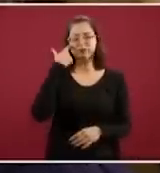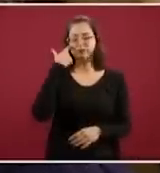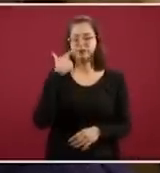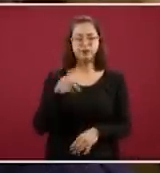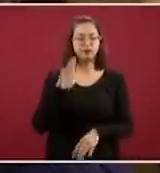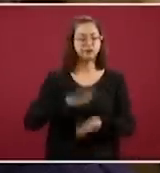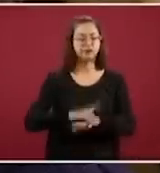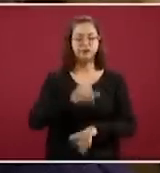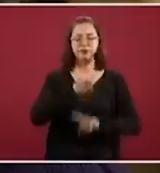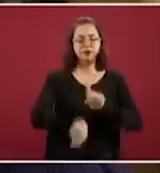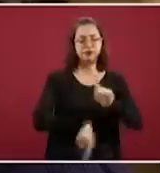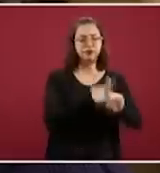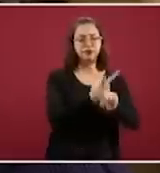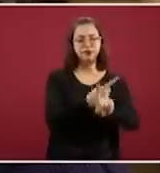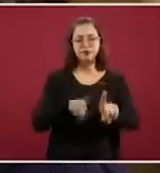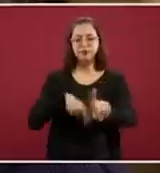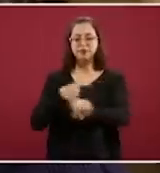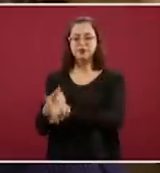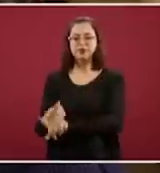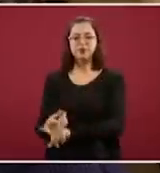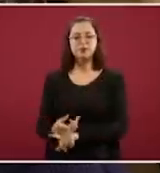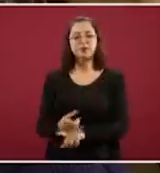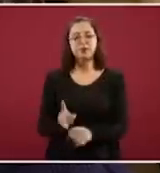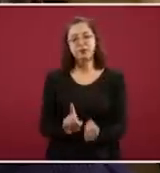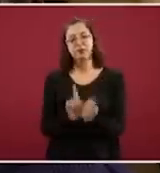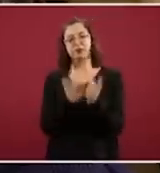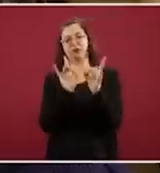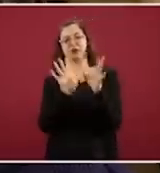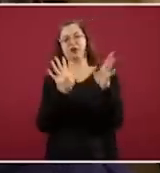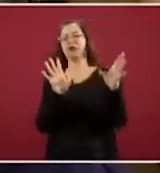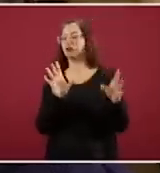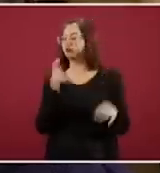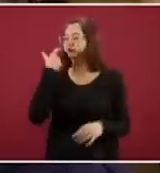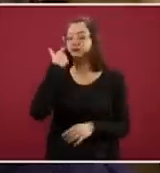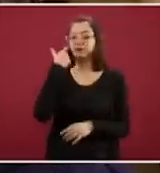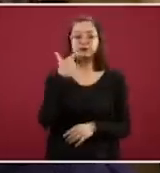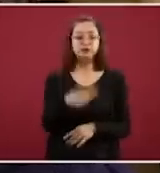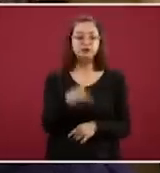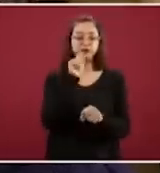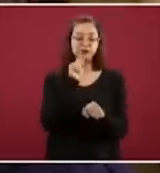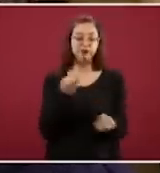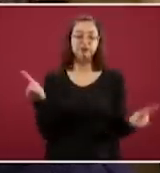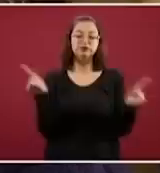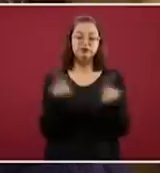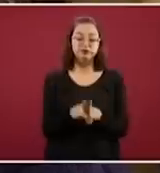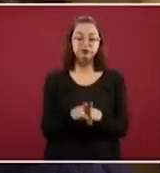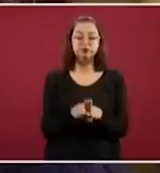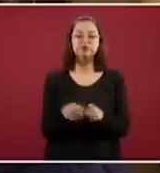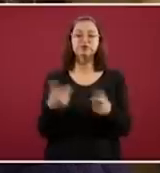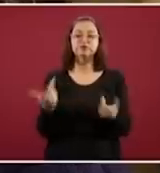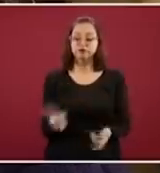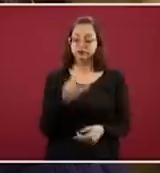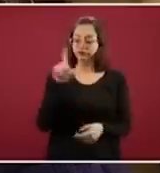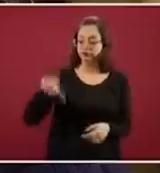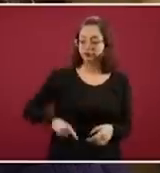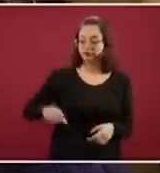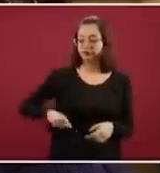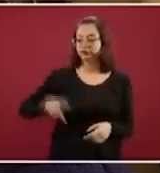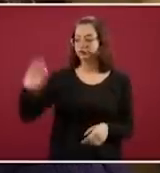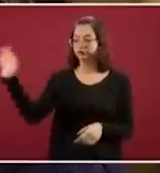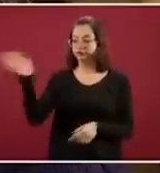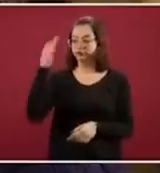un violador más en nuestro camino. Pido también que el dinero que manda el gobierno